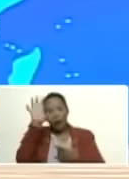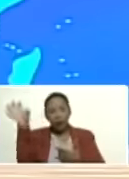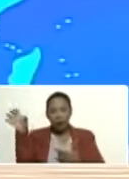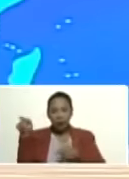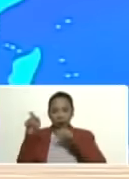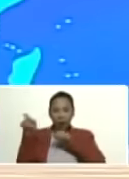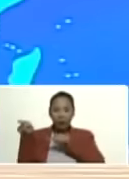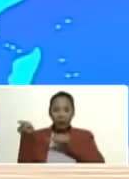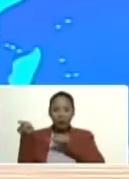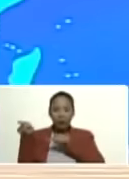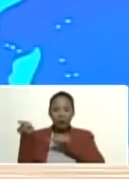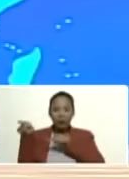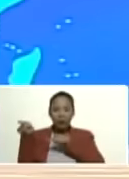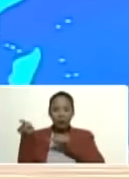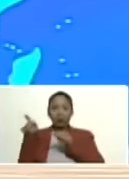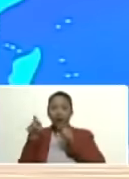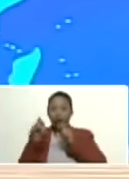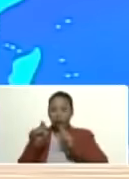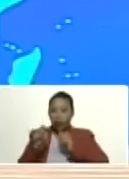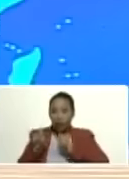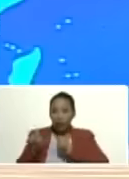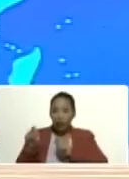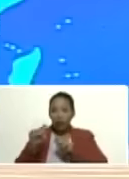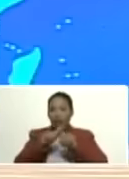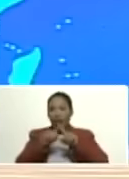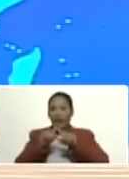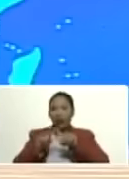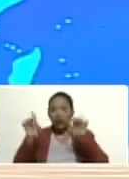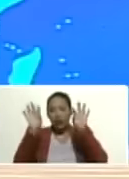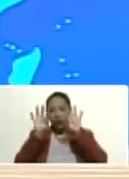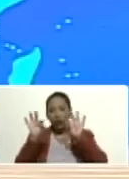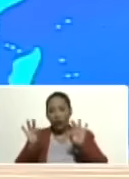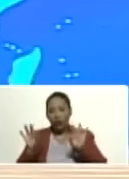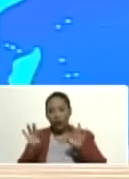allí se intentaron diversas fórmulas. De